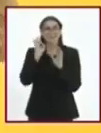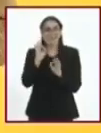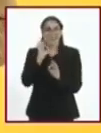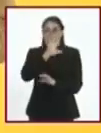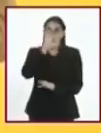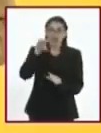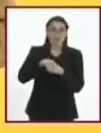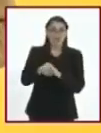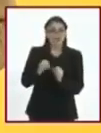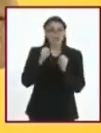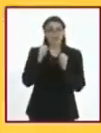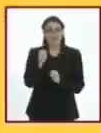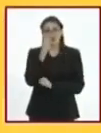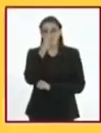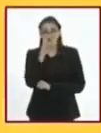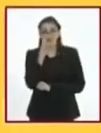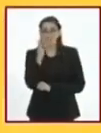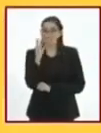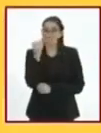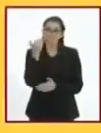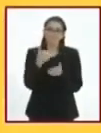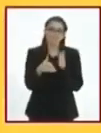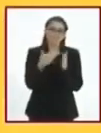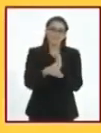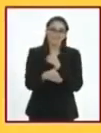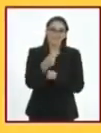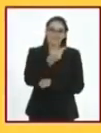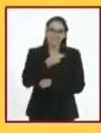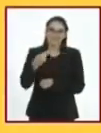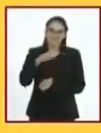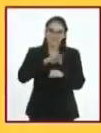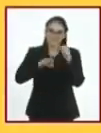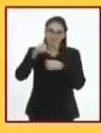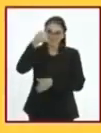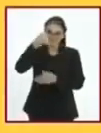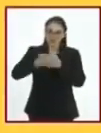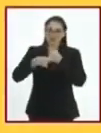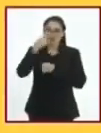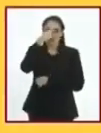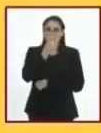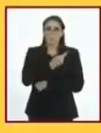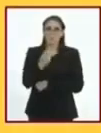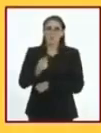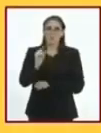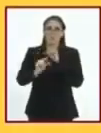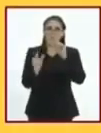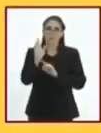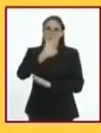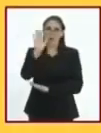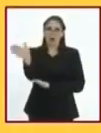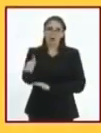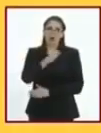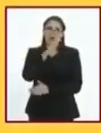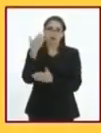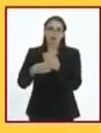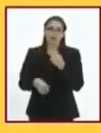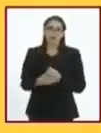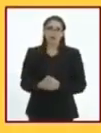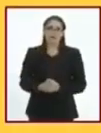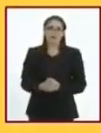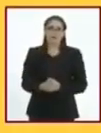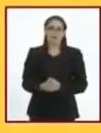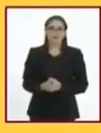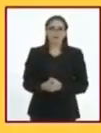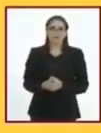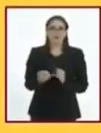sin atenderse de raíz. La desigualdad sigue presente. Observamos que la mayor parte de los ingresos se concentran en